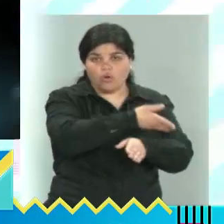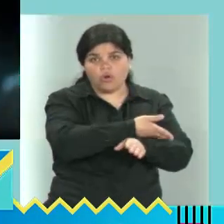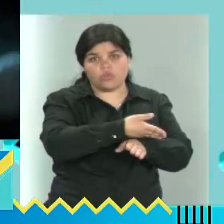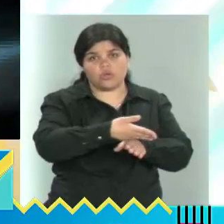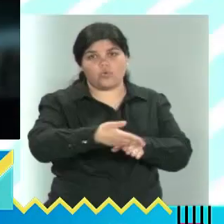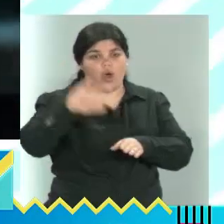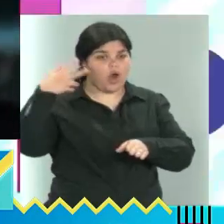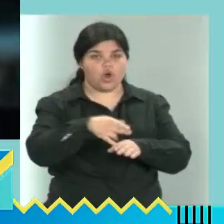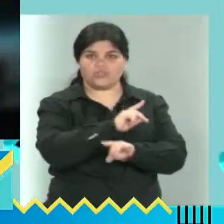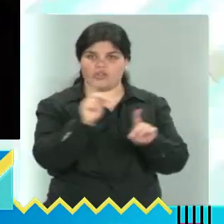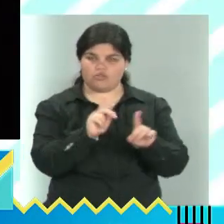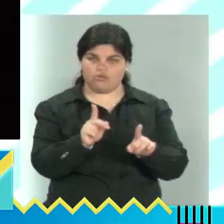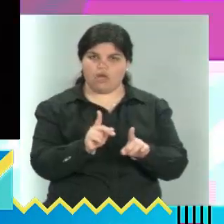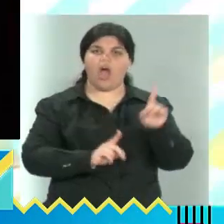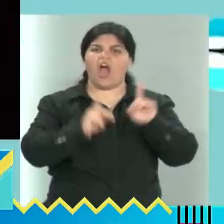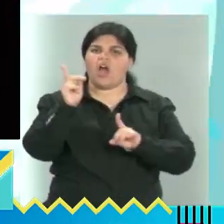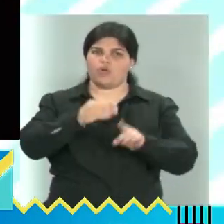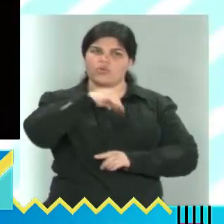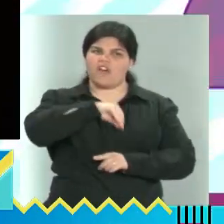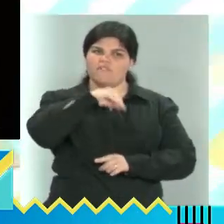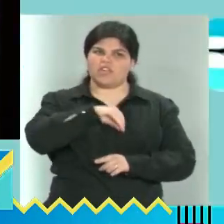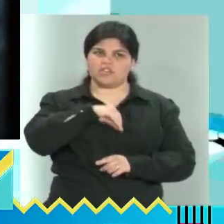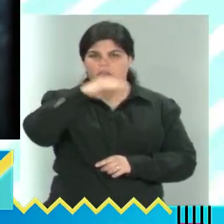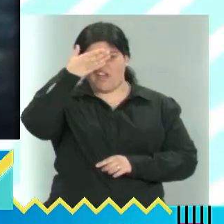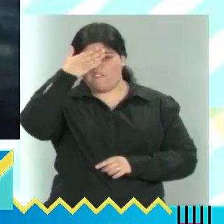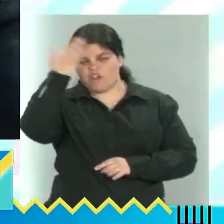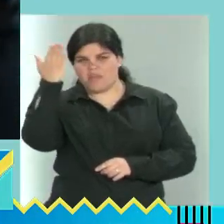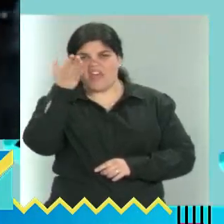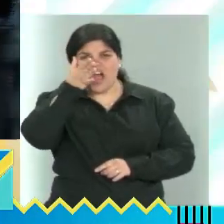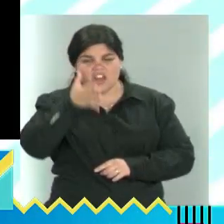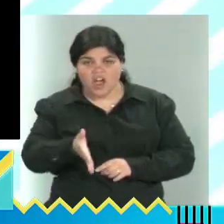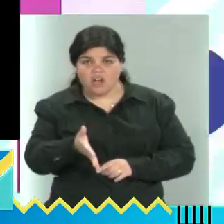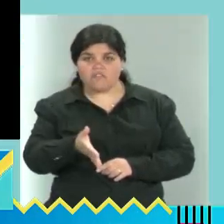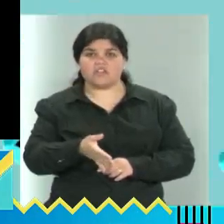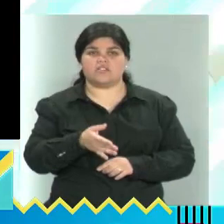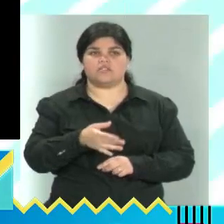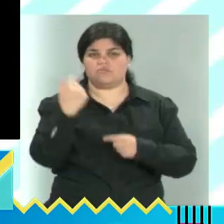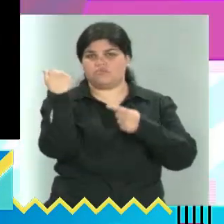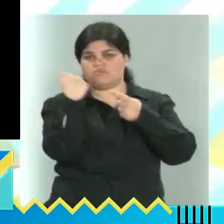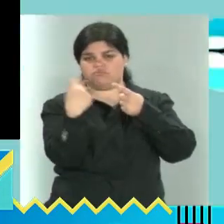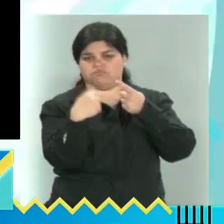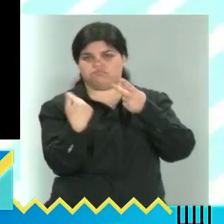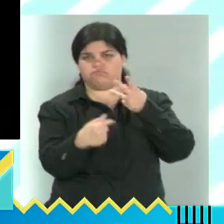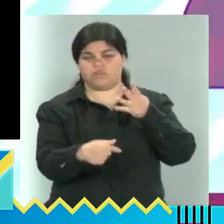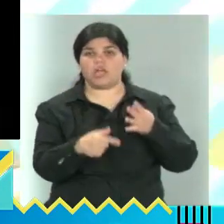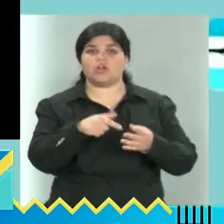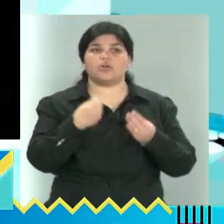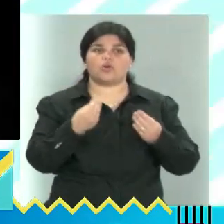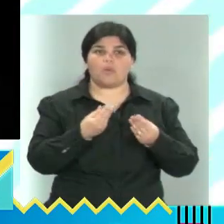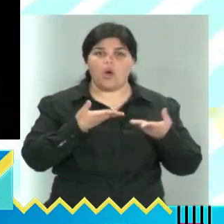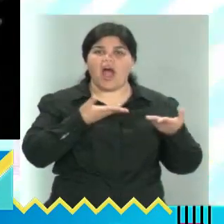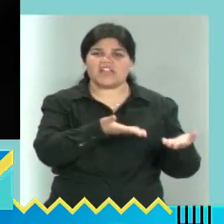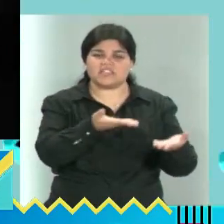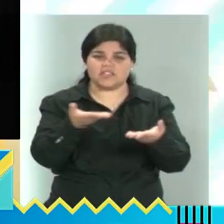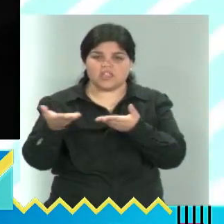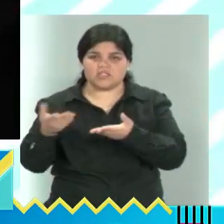también víctimas que nos encontramos con enfermedades, incluso crónicas. Entonces, toda esta asistencia, si falla en